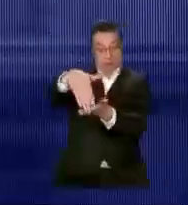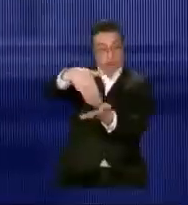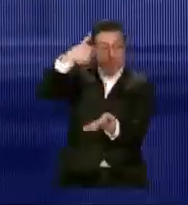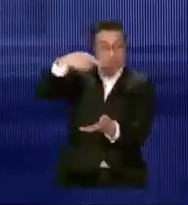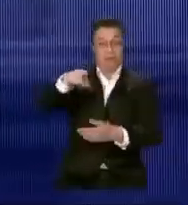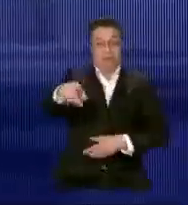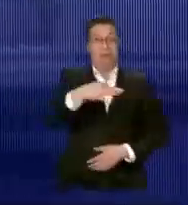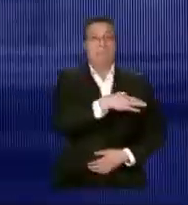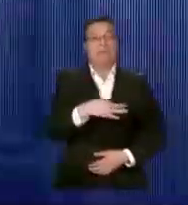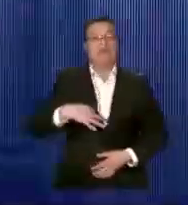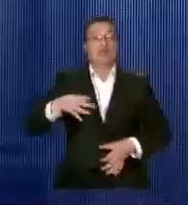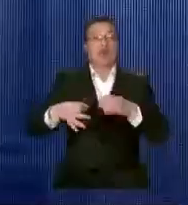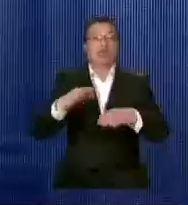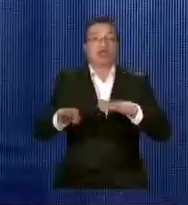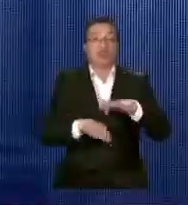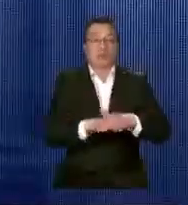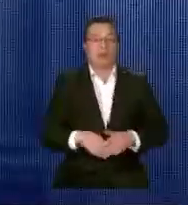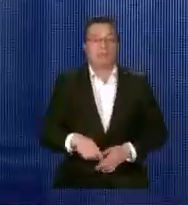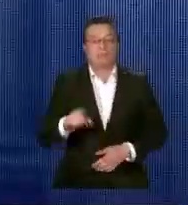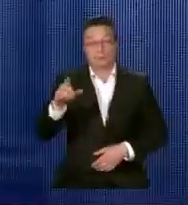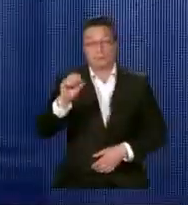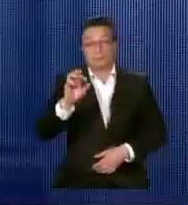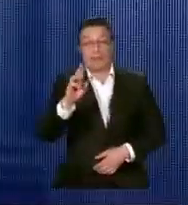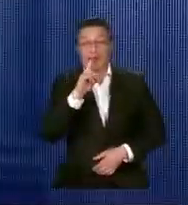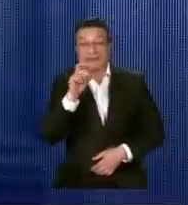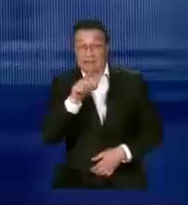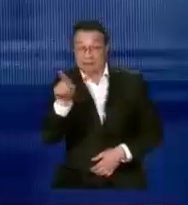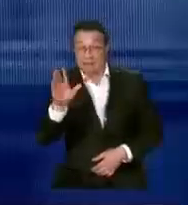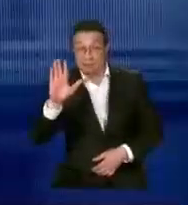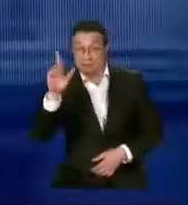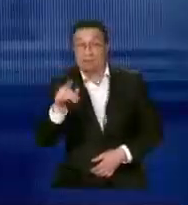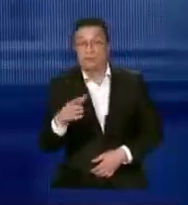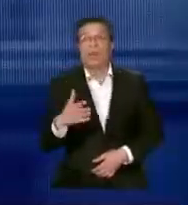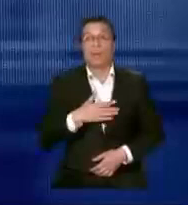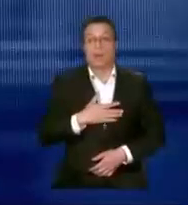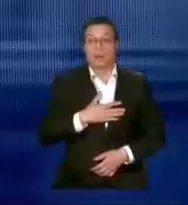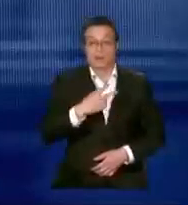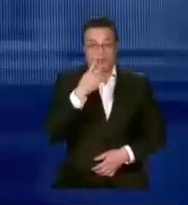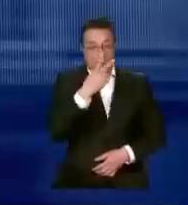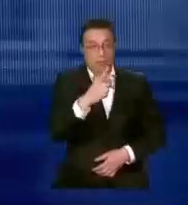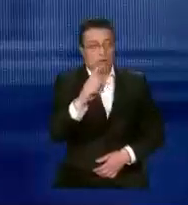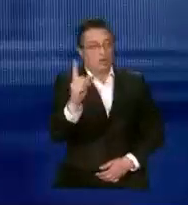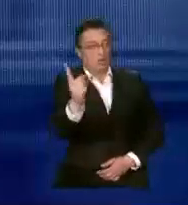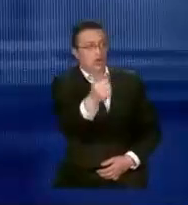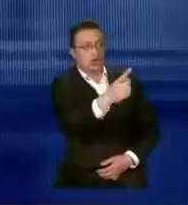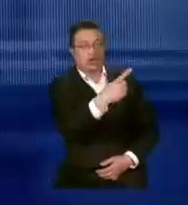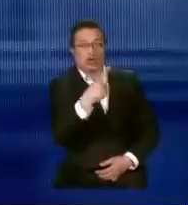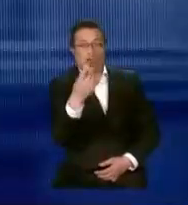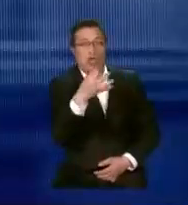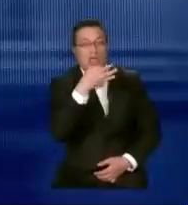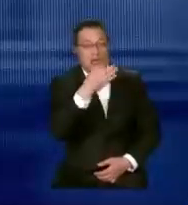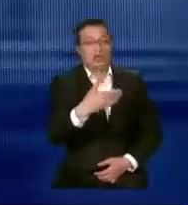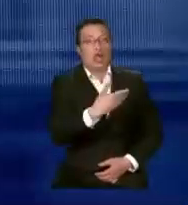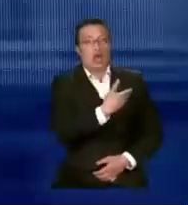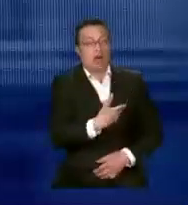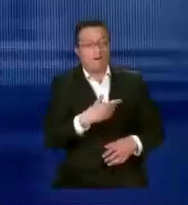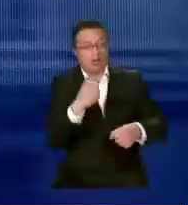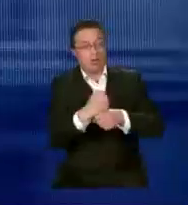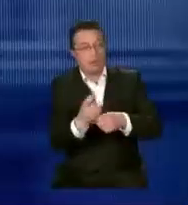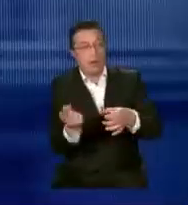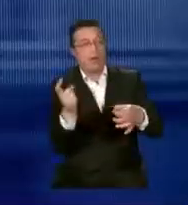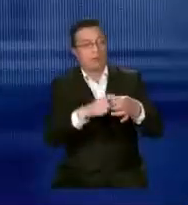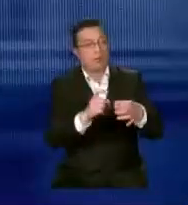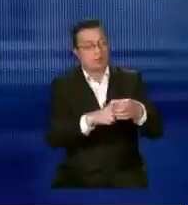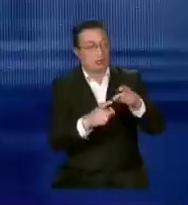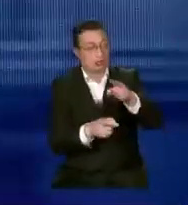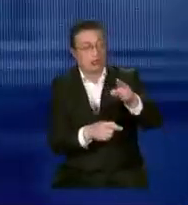su momento por los ministros de la Corte. Eduardo Ortez había pedido la palabra. Sí, mira, para mí es impresentable que todos los que han estado en el gobierno de una manera u otra, quienes están